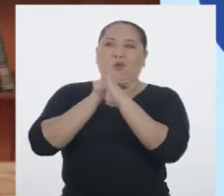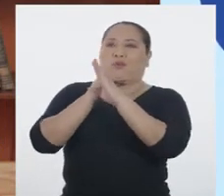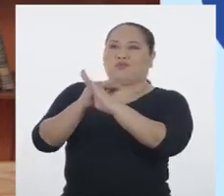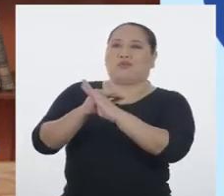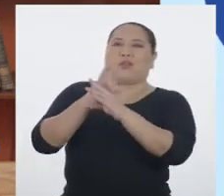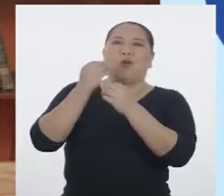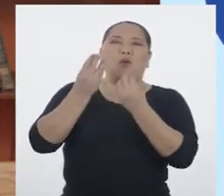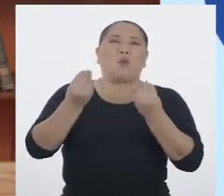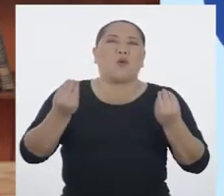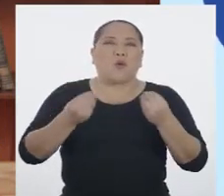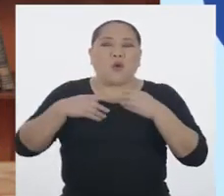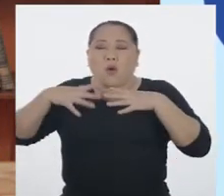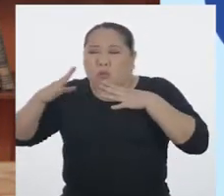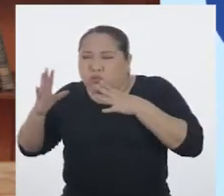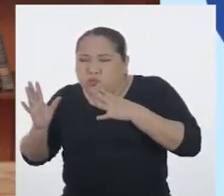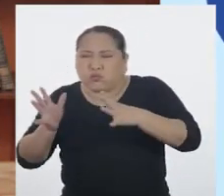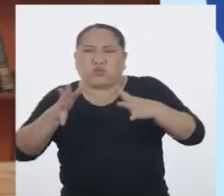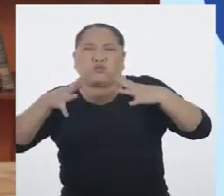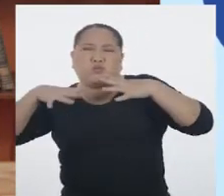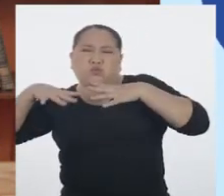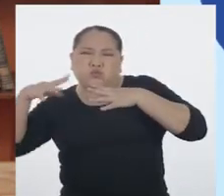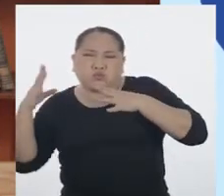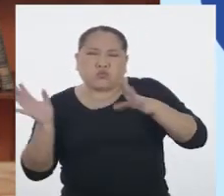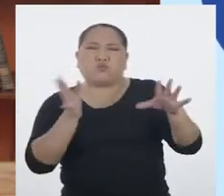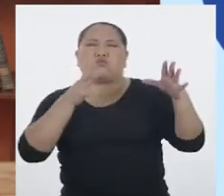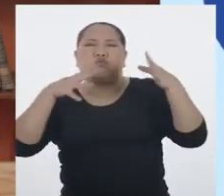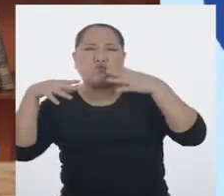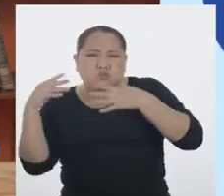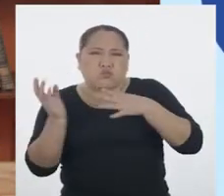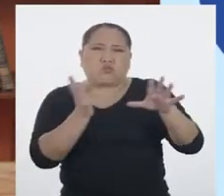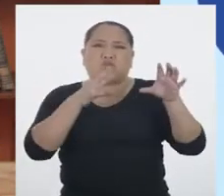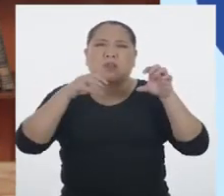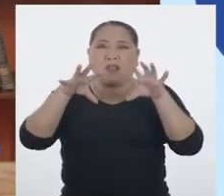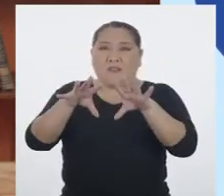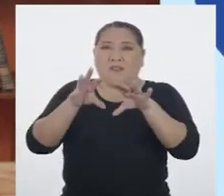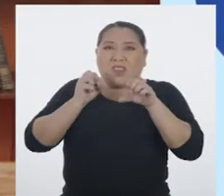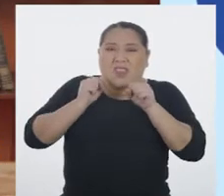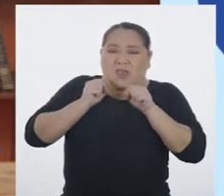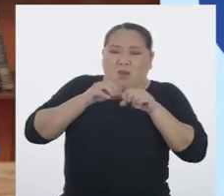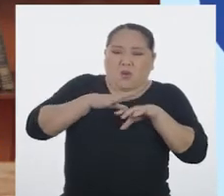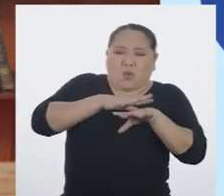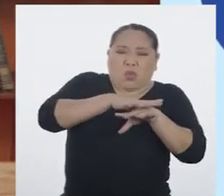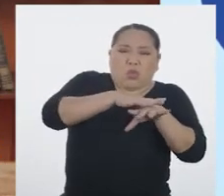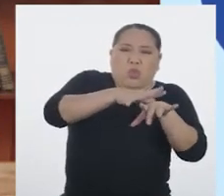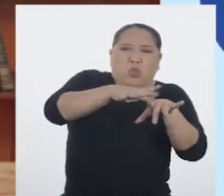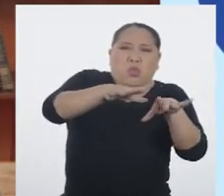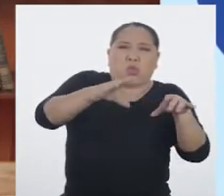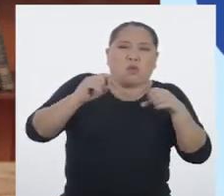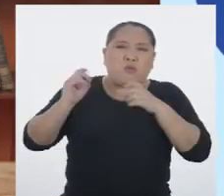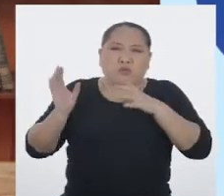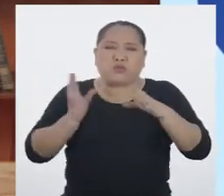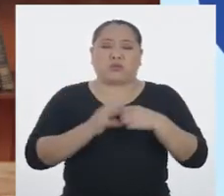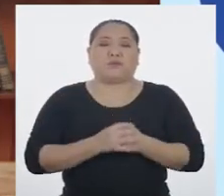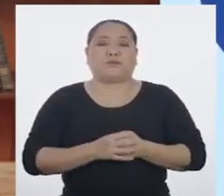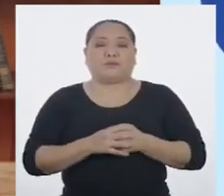ineficaces debido a la gran intensidad de los vientos y a la naturaleza masiva del enfriamiento. Ahora veamos